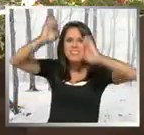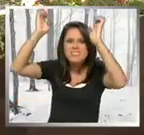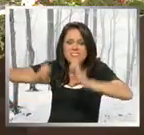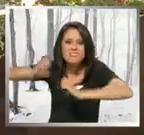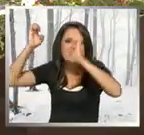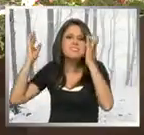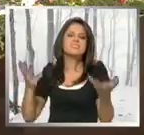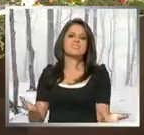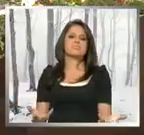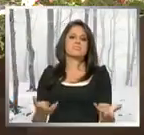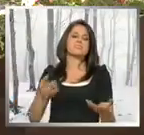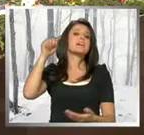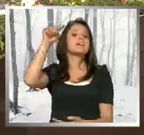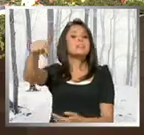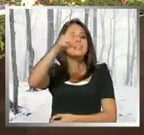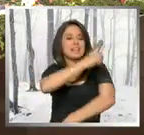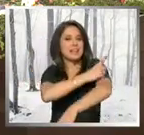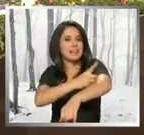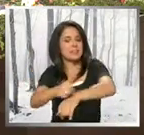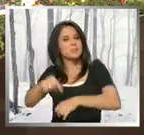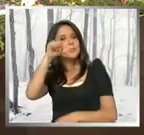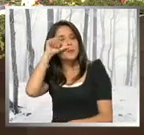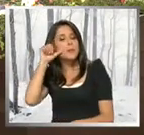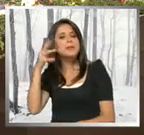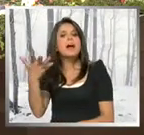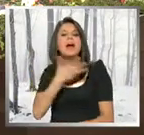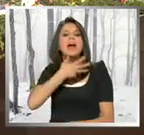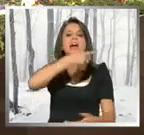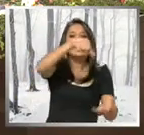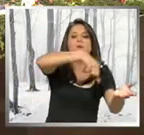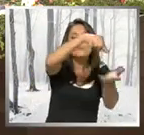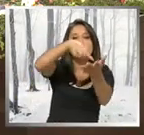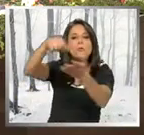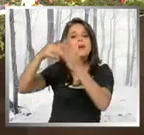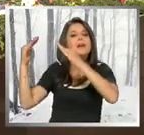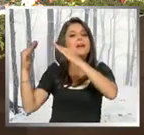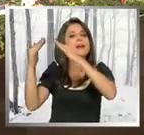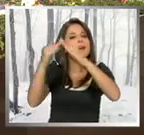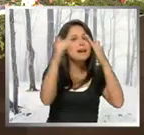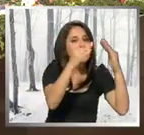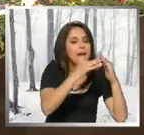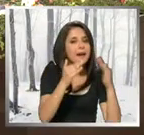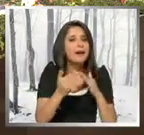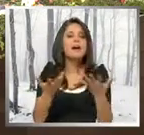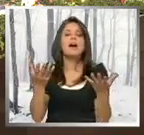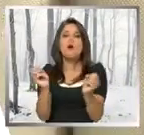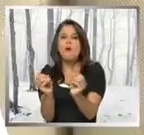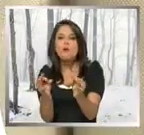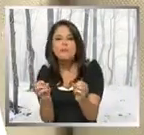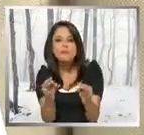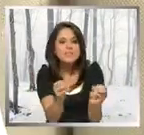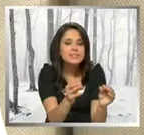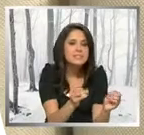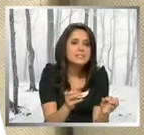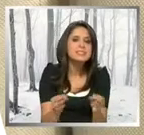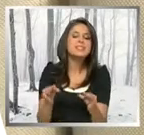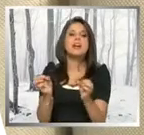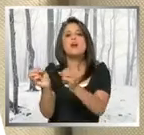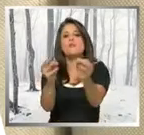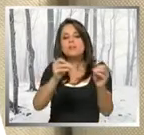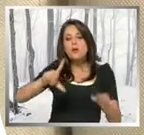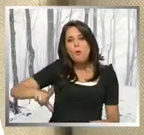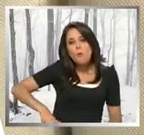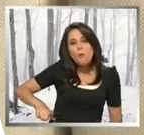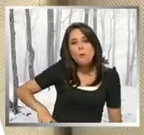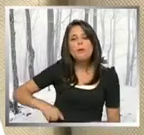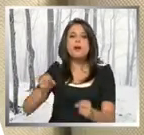Muchísimos. Es una delegación que tiene zonas de uso habitacional, zona de usos de oficinas gubernamentales, de